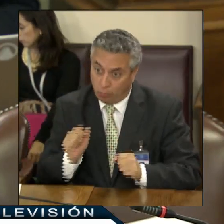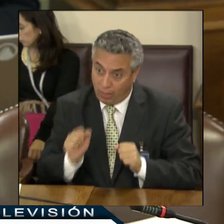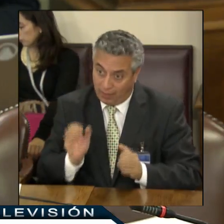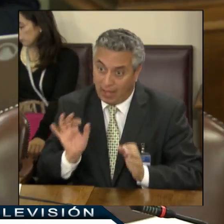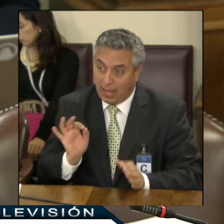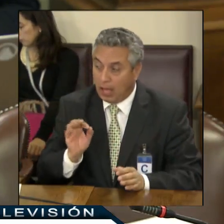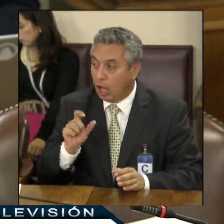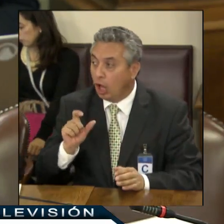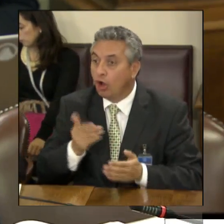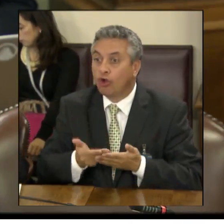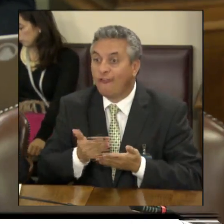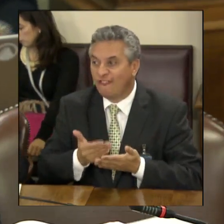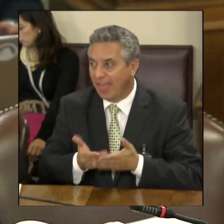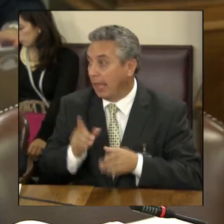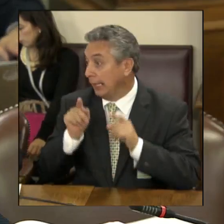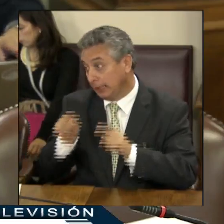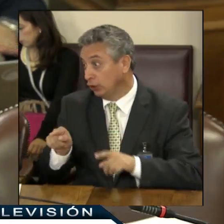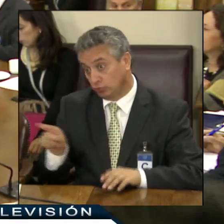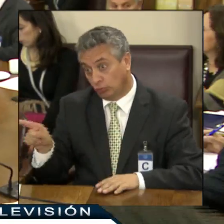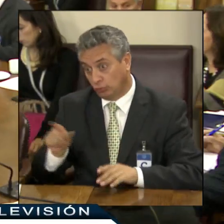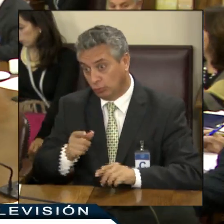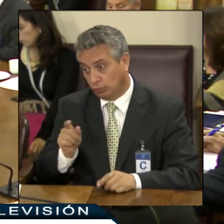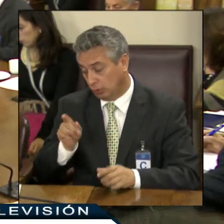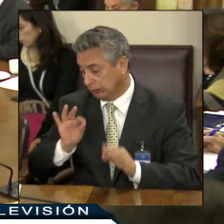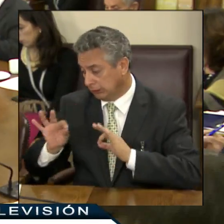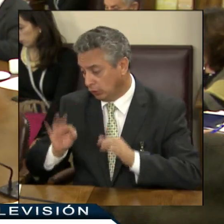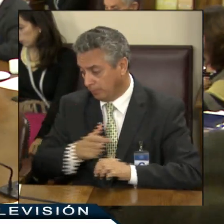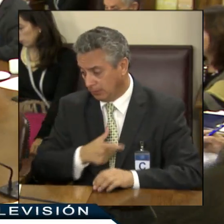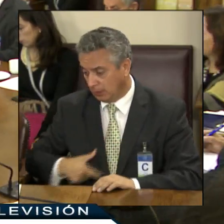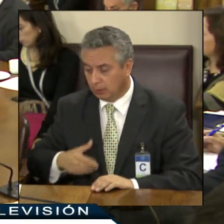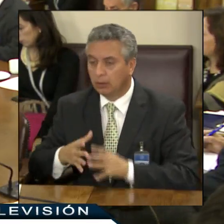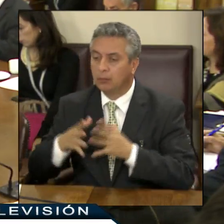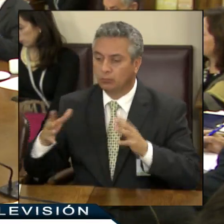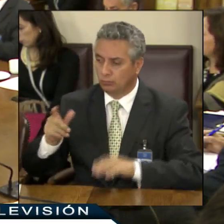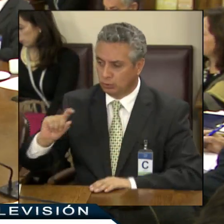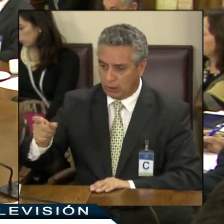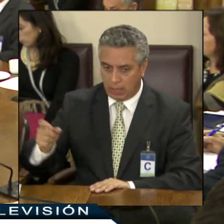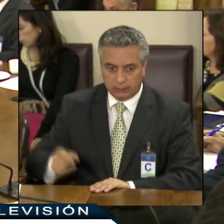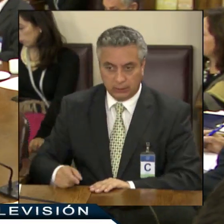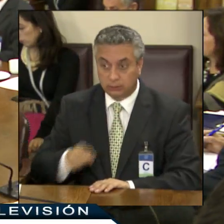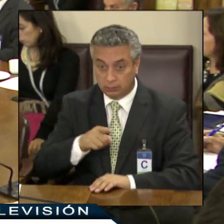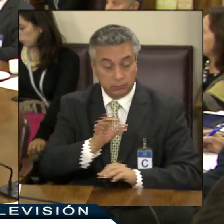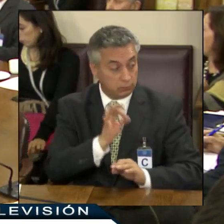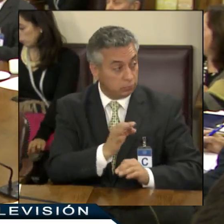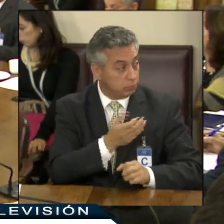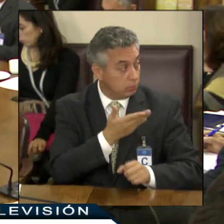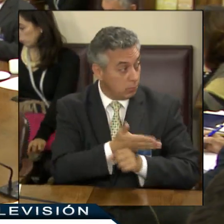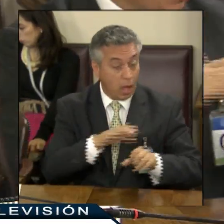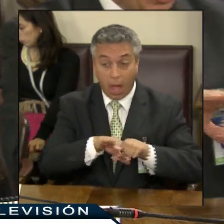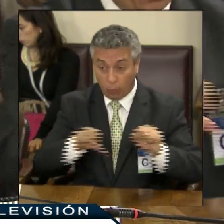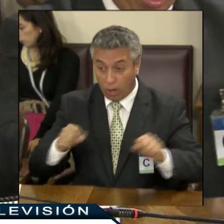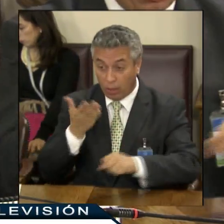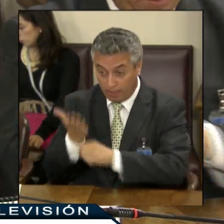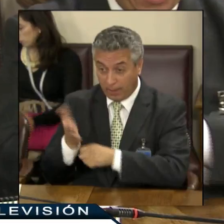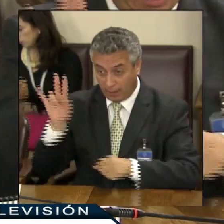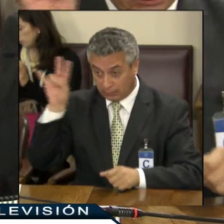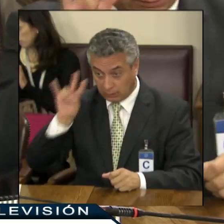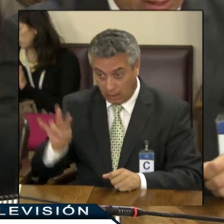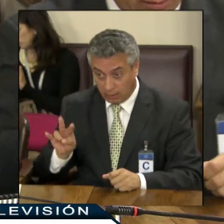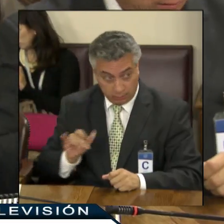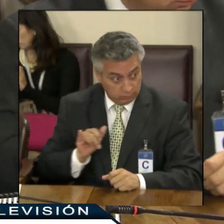eh eso señor presidente Muchas gracias habría acuerdo en pedir a nad cierto